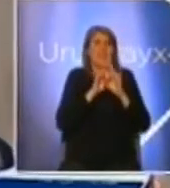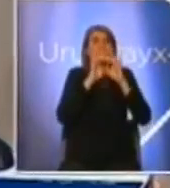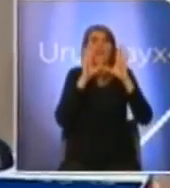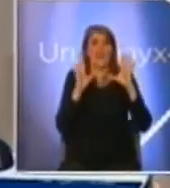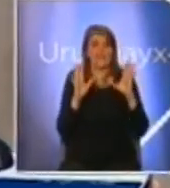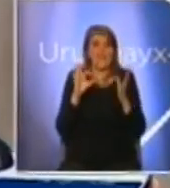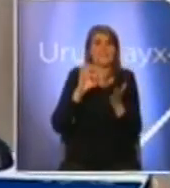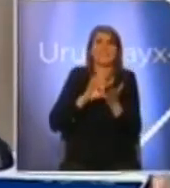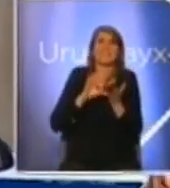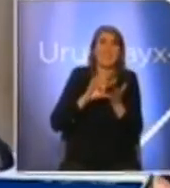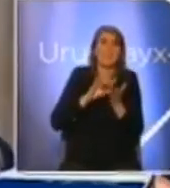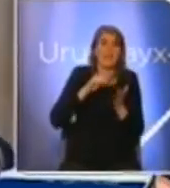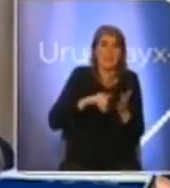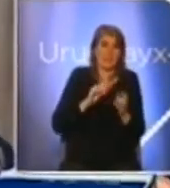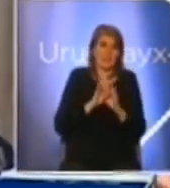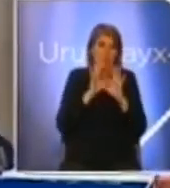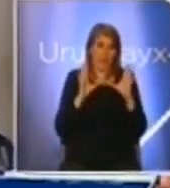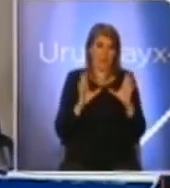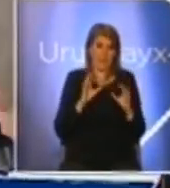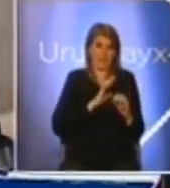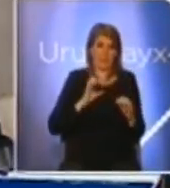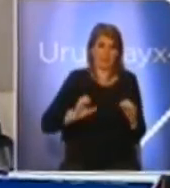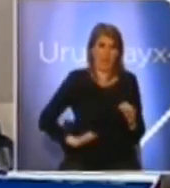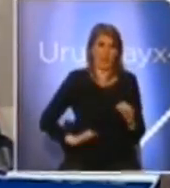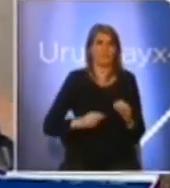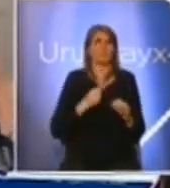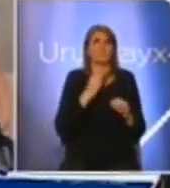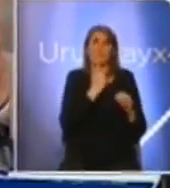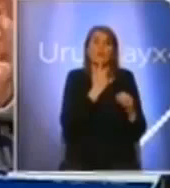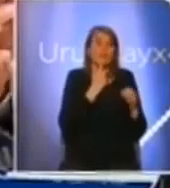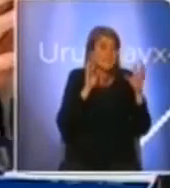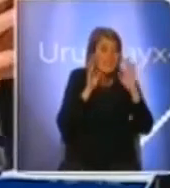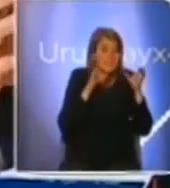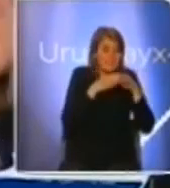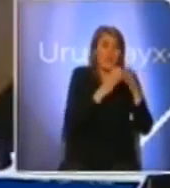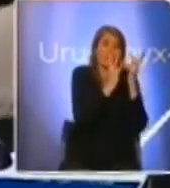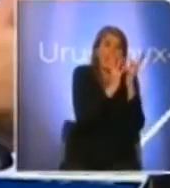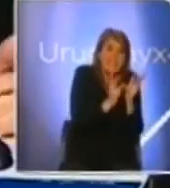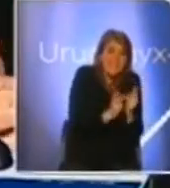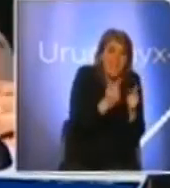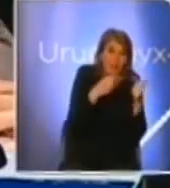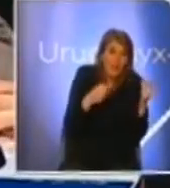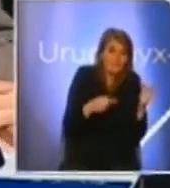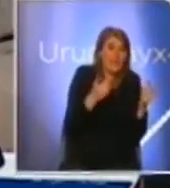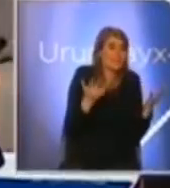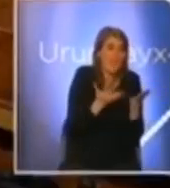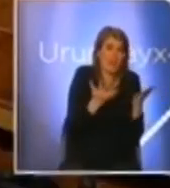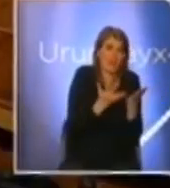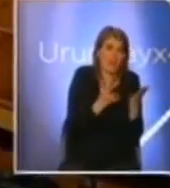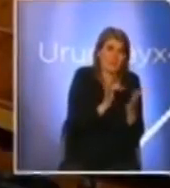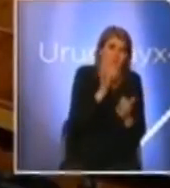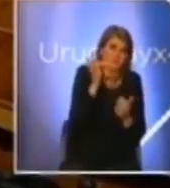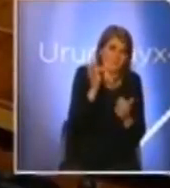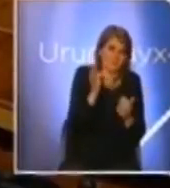la sociedad, y con políticas que al tiempo de atender lo inmediato, moldeen el porvenir. Un poco